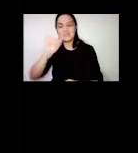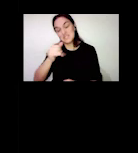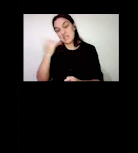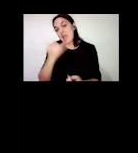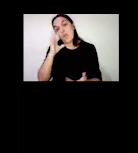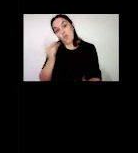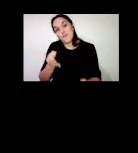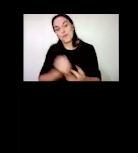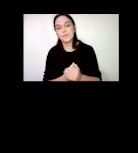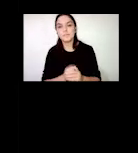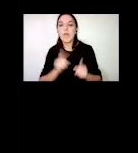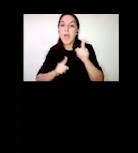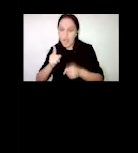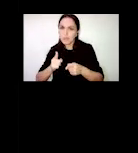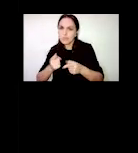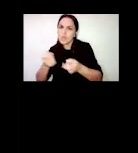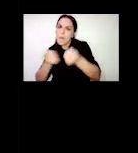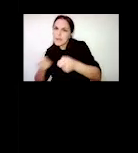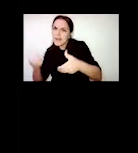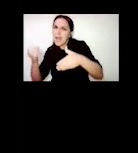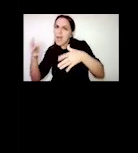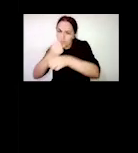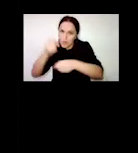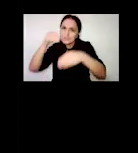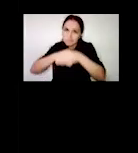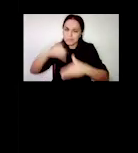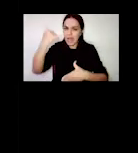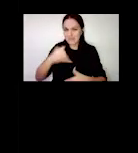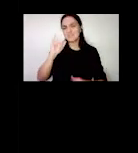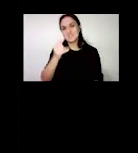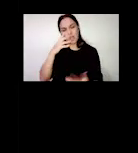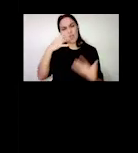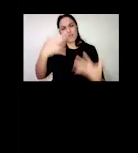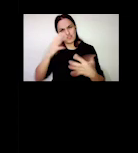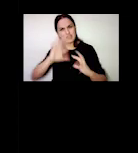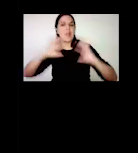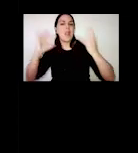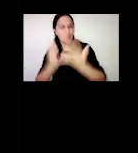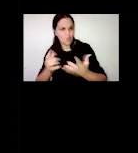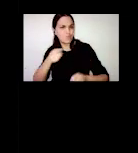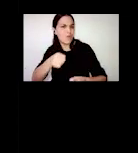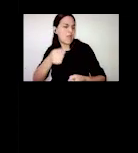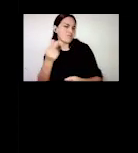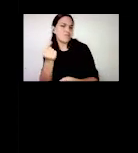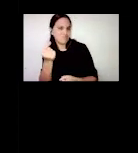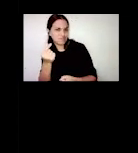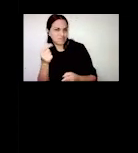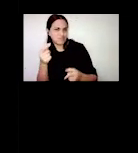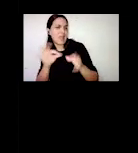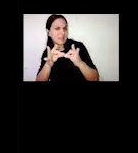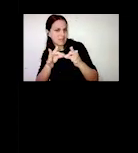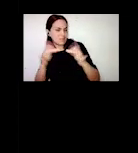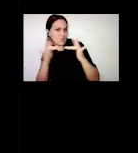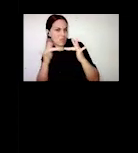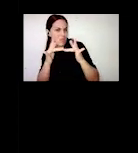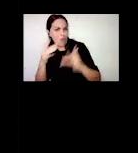Muchos de ellos cotizan en mercado, tienen una cotización conocida a nivel mundial, o sea, son activos, son criptoactivos muy